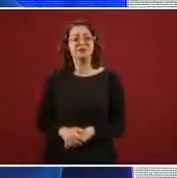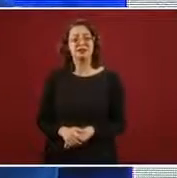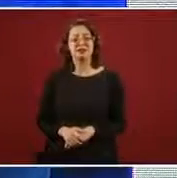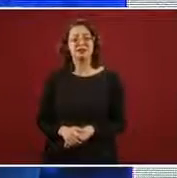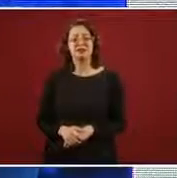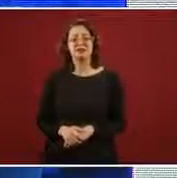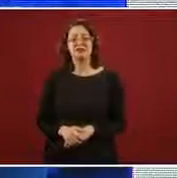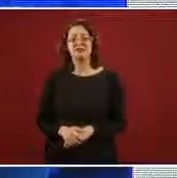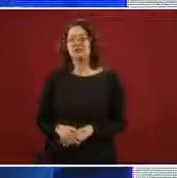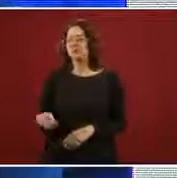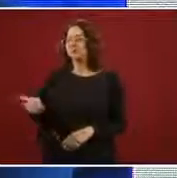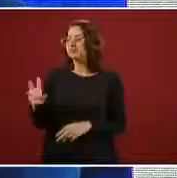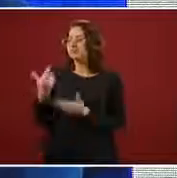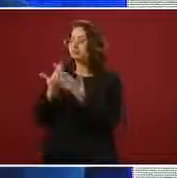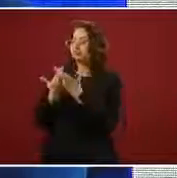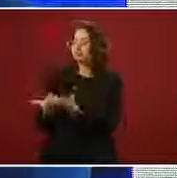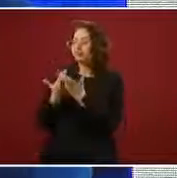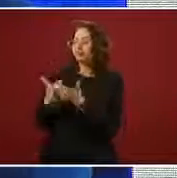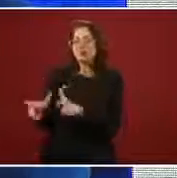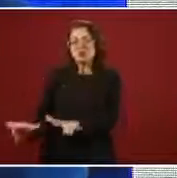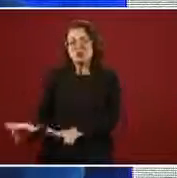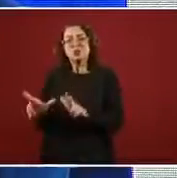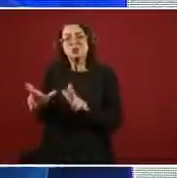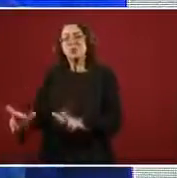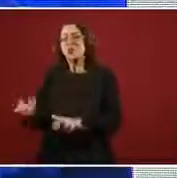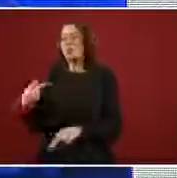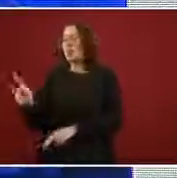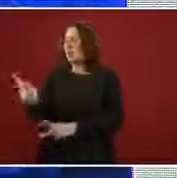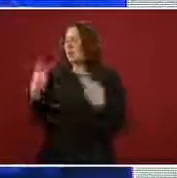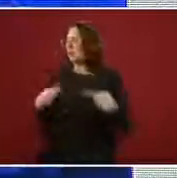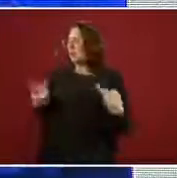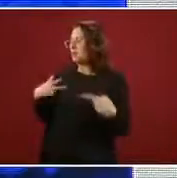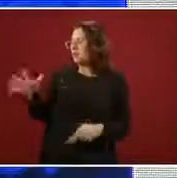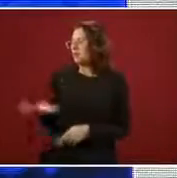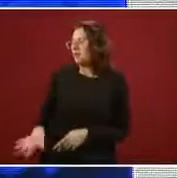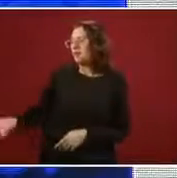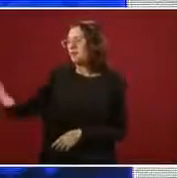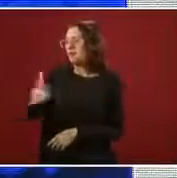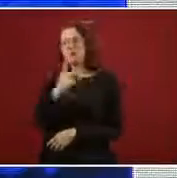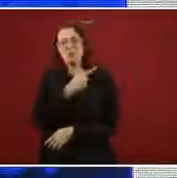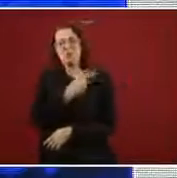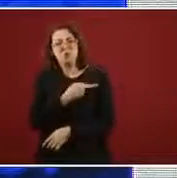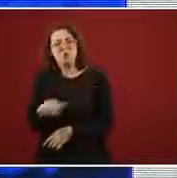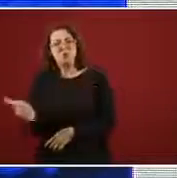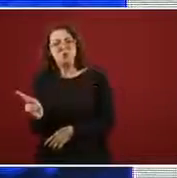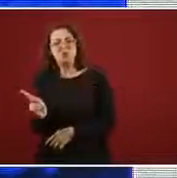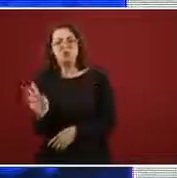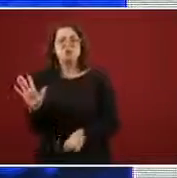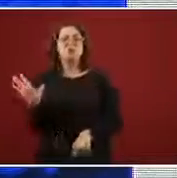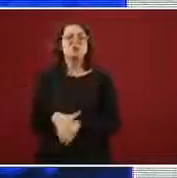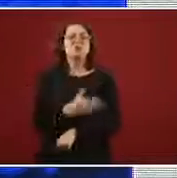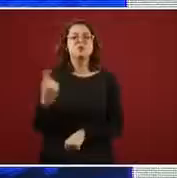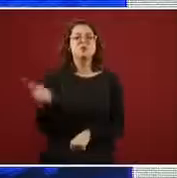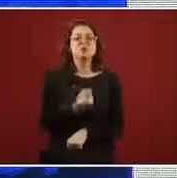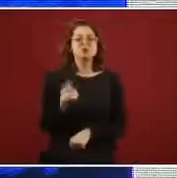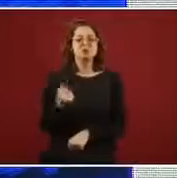Es una región rica con pueblo pobre, porque se abandonó por